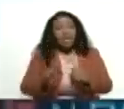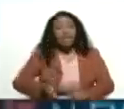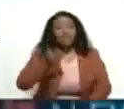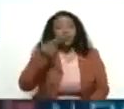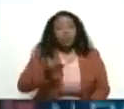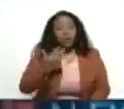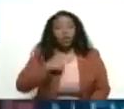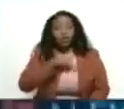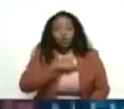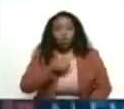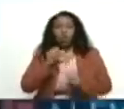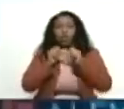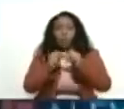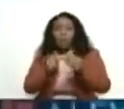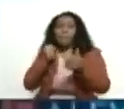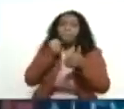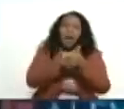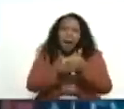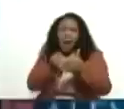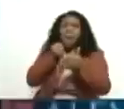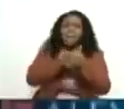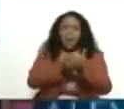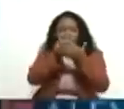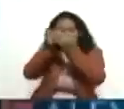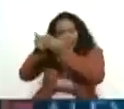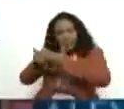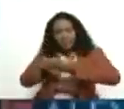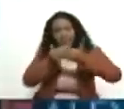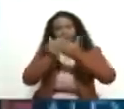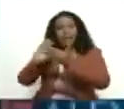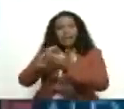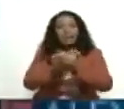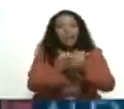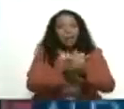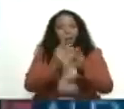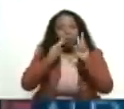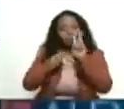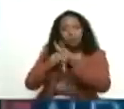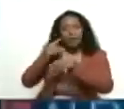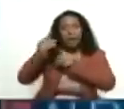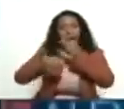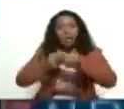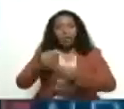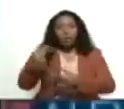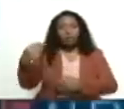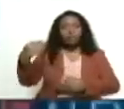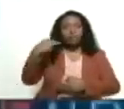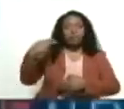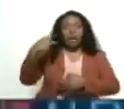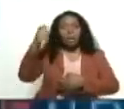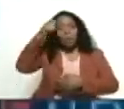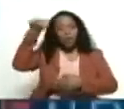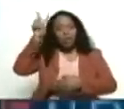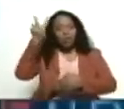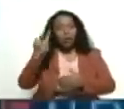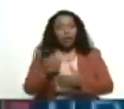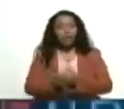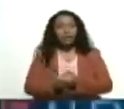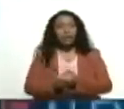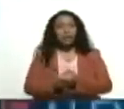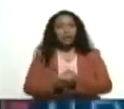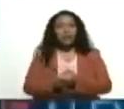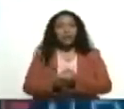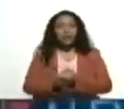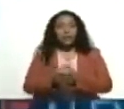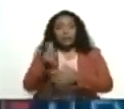sigamos luchando, estudiando, desmontando el lofer del que ha sido víctima el pueblo venezolano, con el